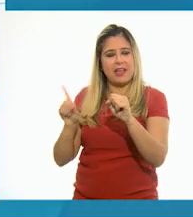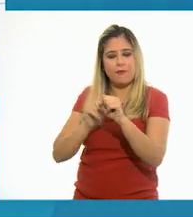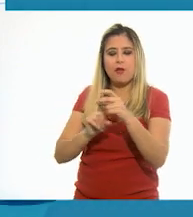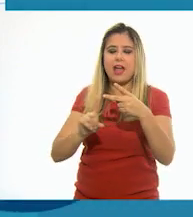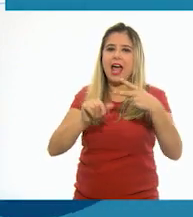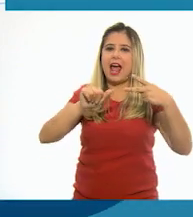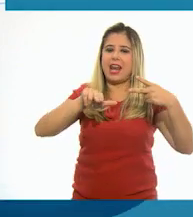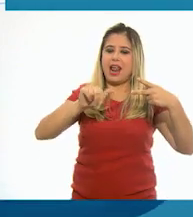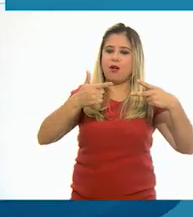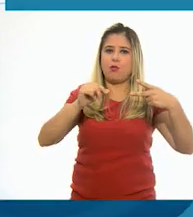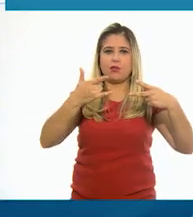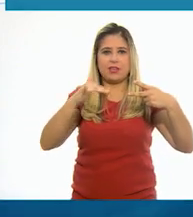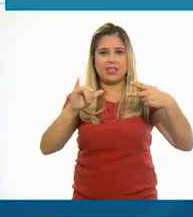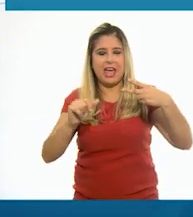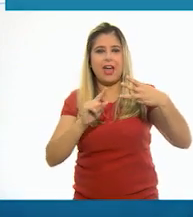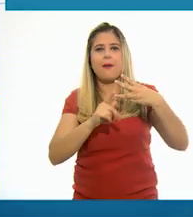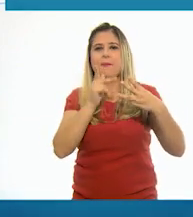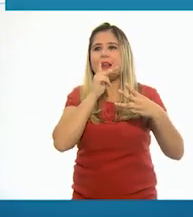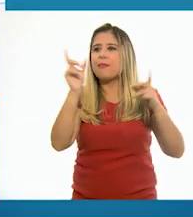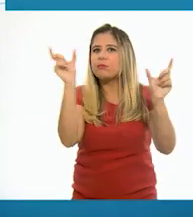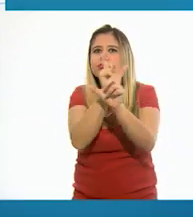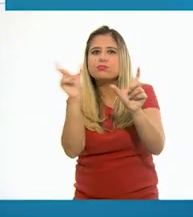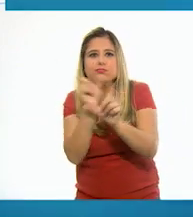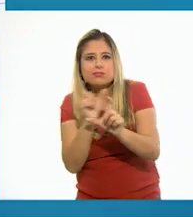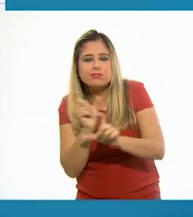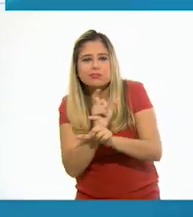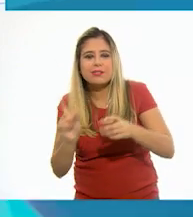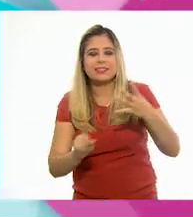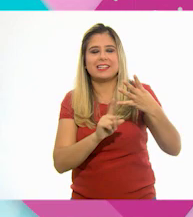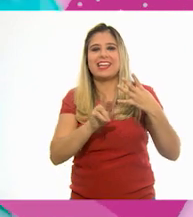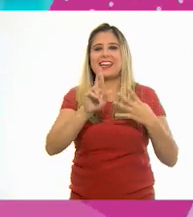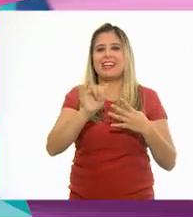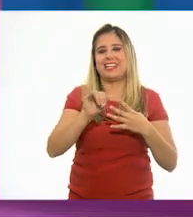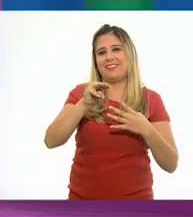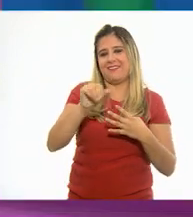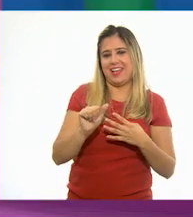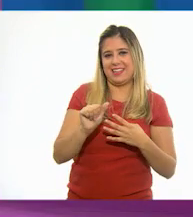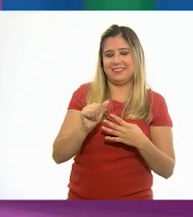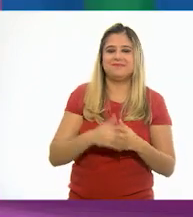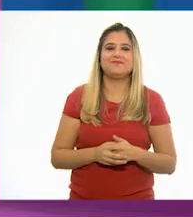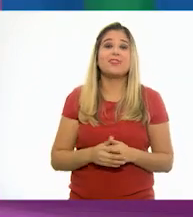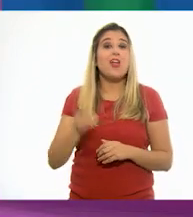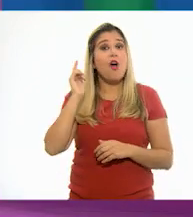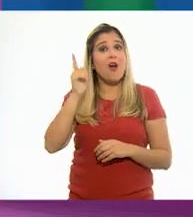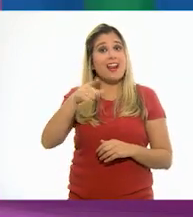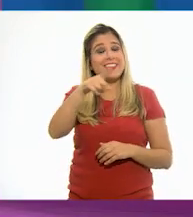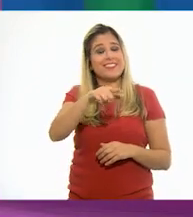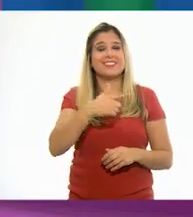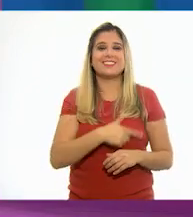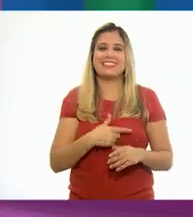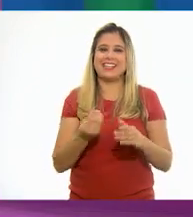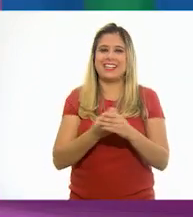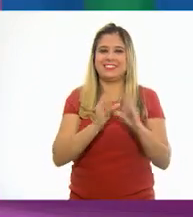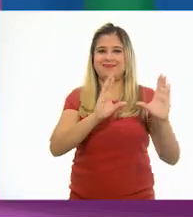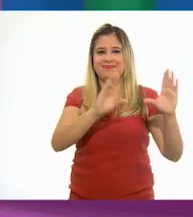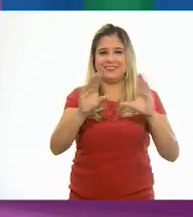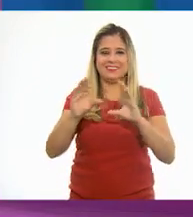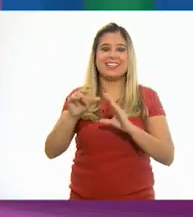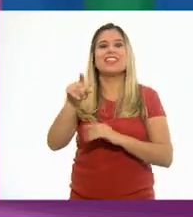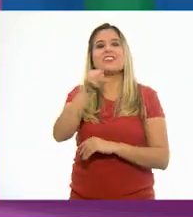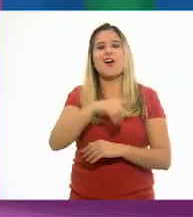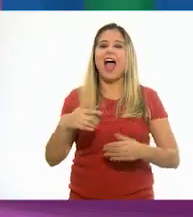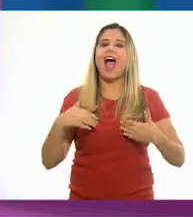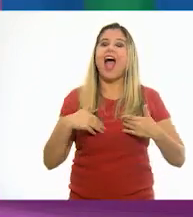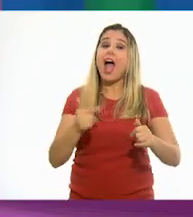analogía, el juego de palabras y las rimas. Espero que les haya gustado la clase de hoy y les haya